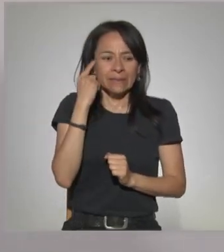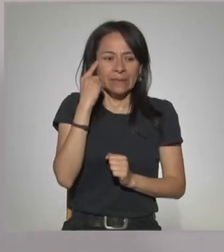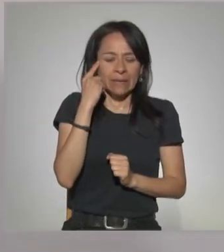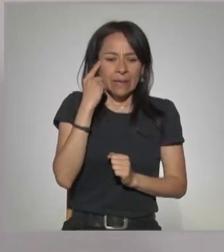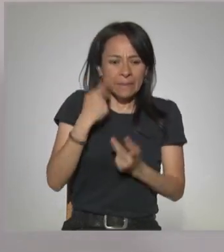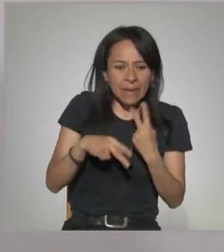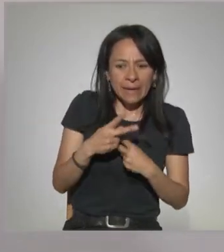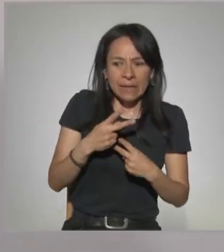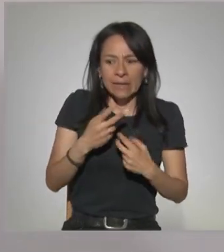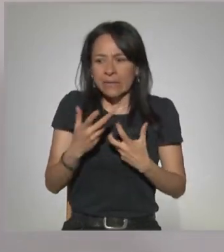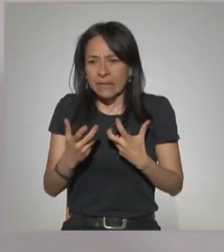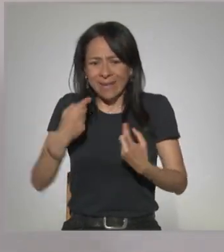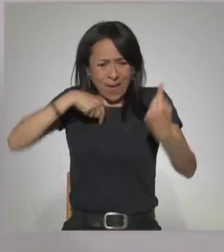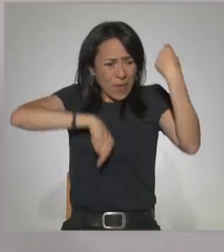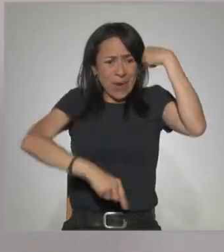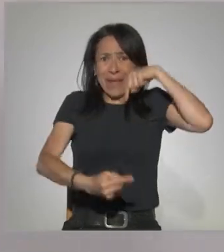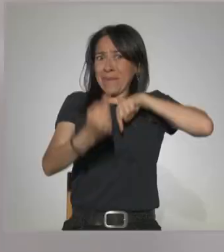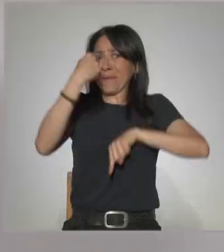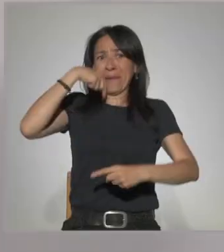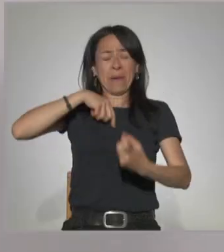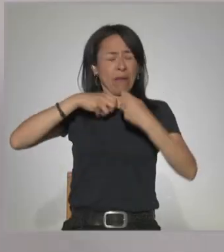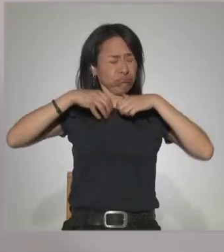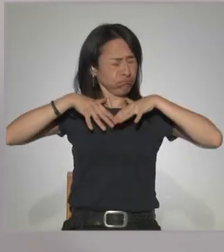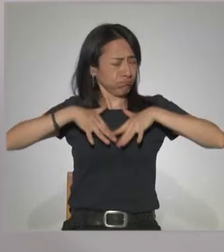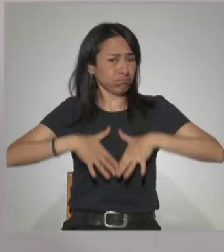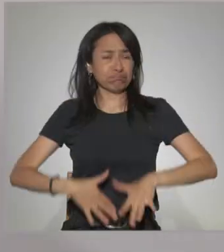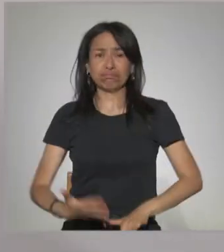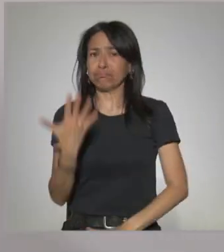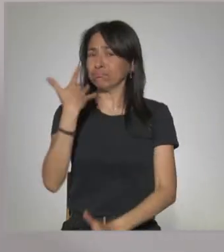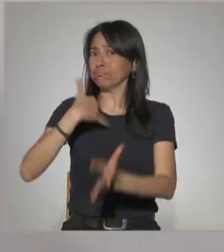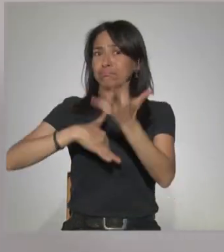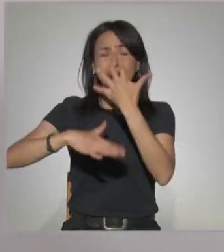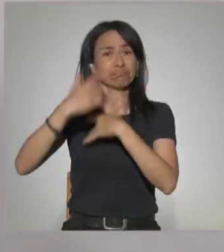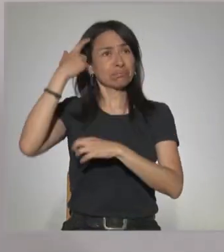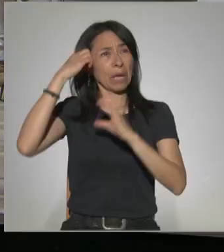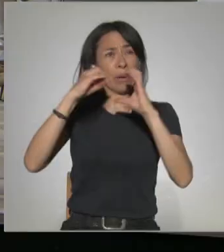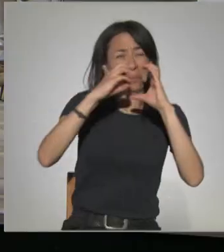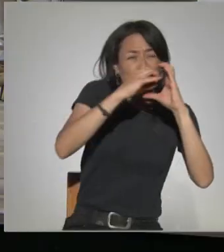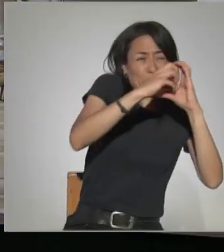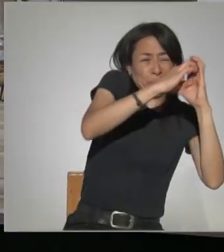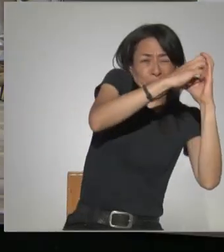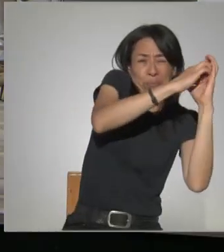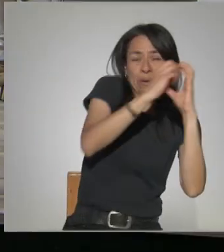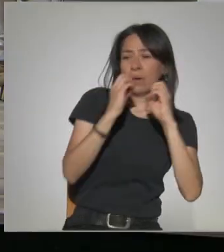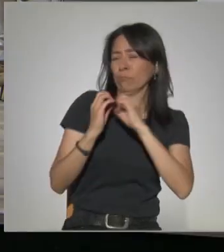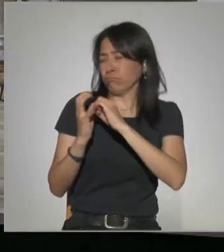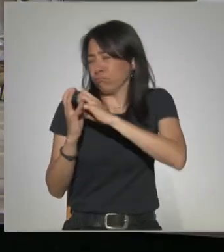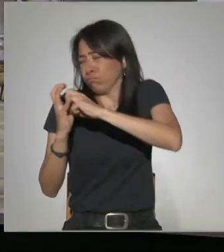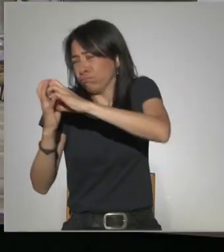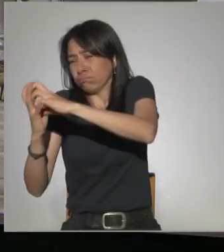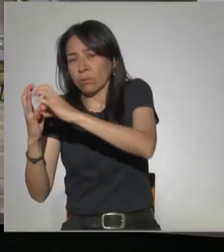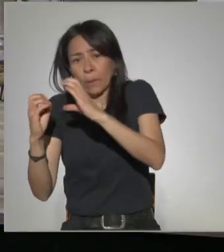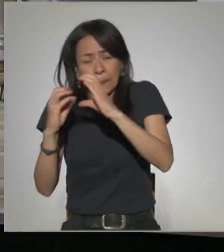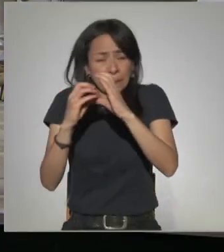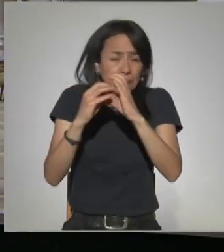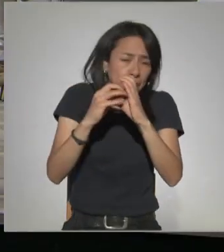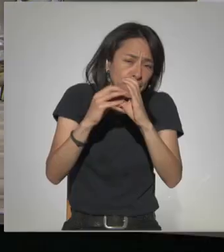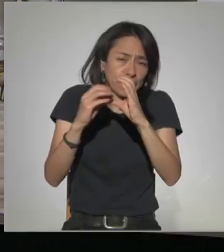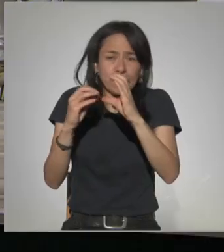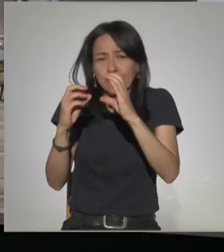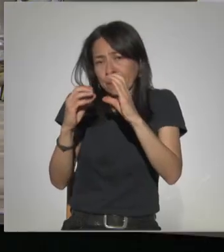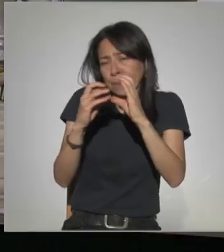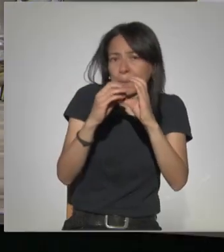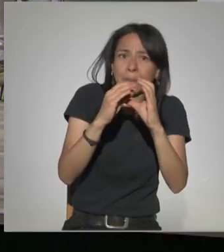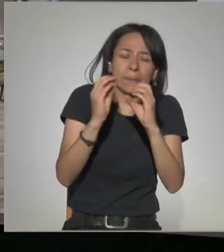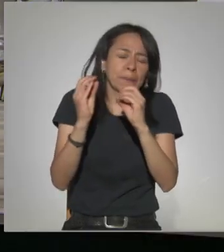funciones hormonales y químicas, neurotransmisores, y entonces ese caminito es el que siempre